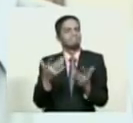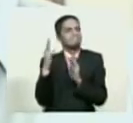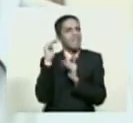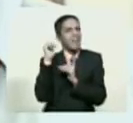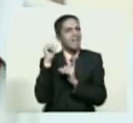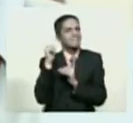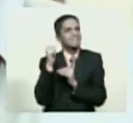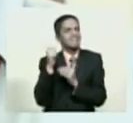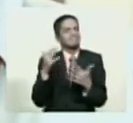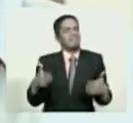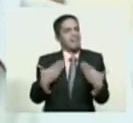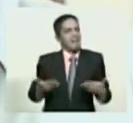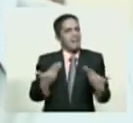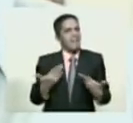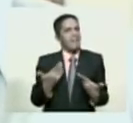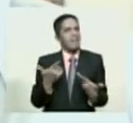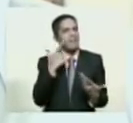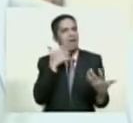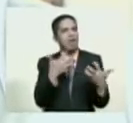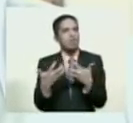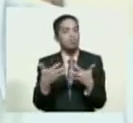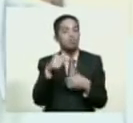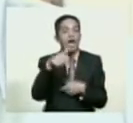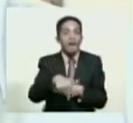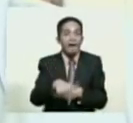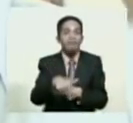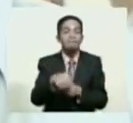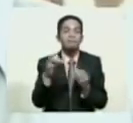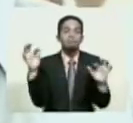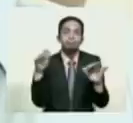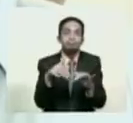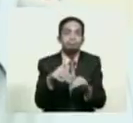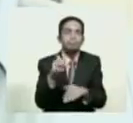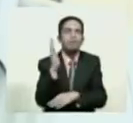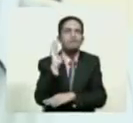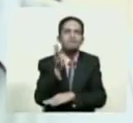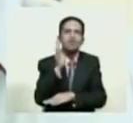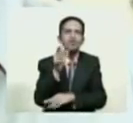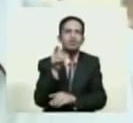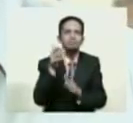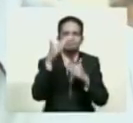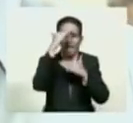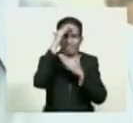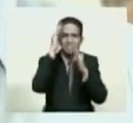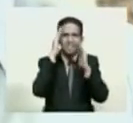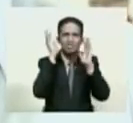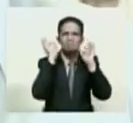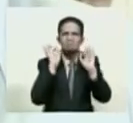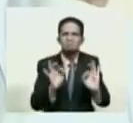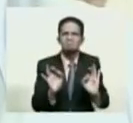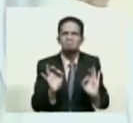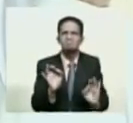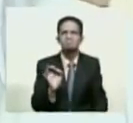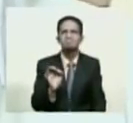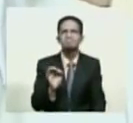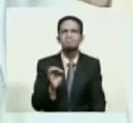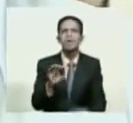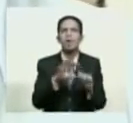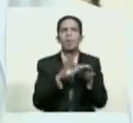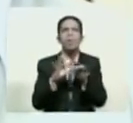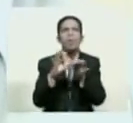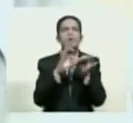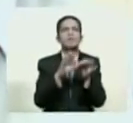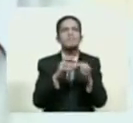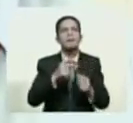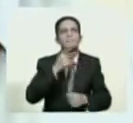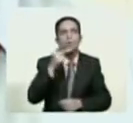este foro ha centrado, digamos, la atención sobre la necesidad de la unidad, ¿no? La unidad política,